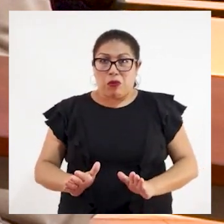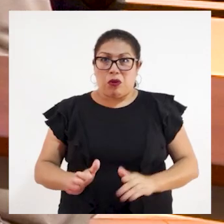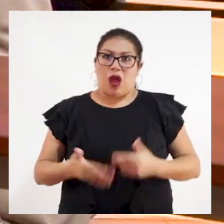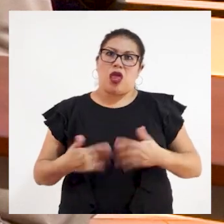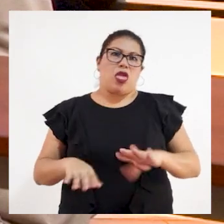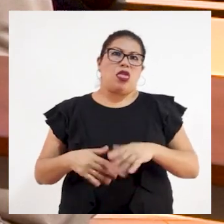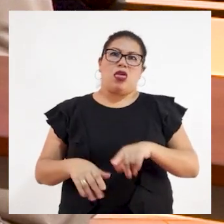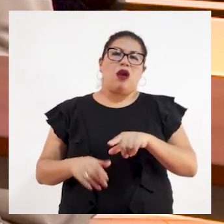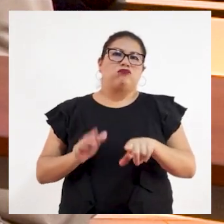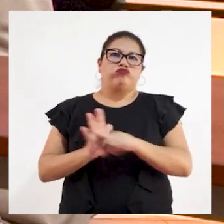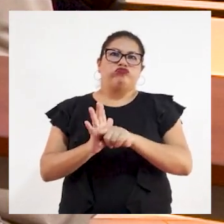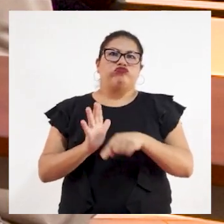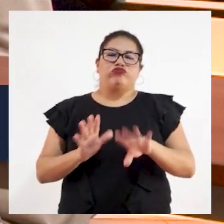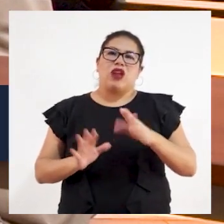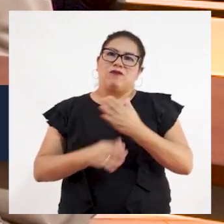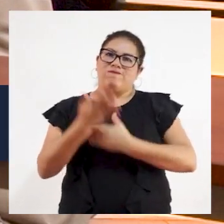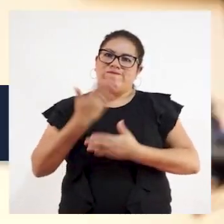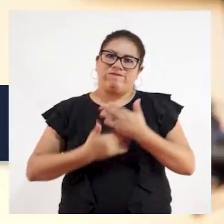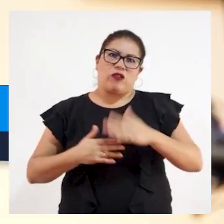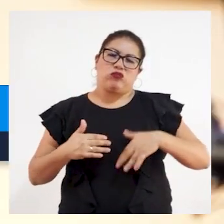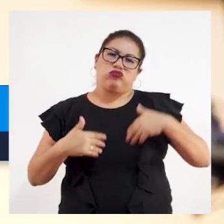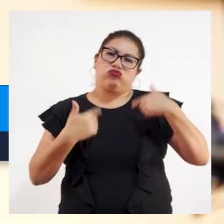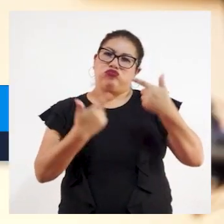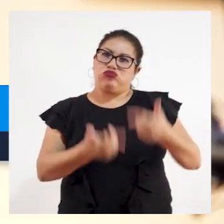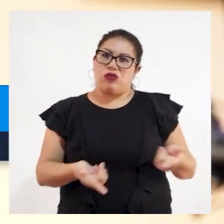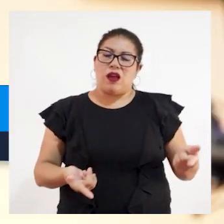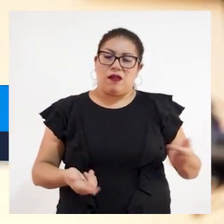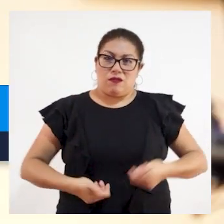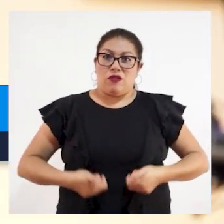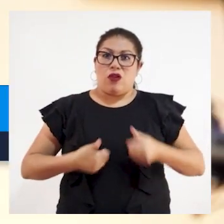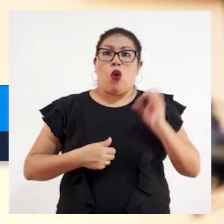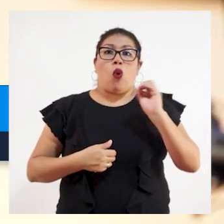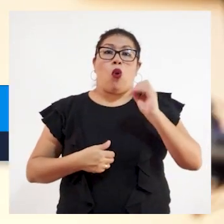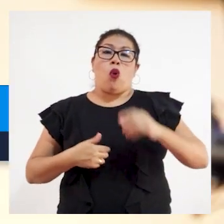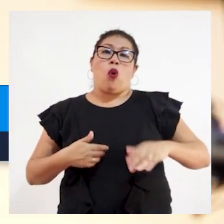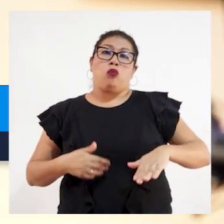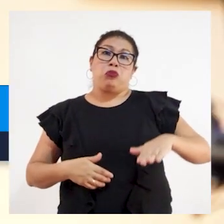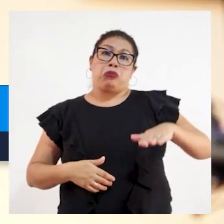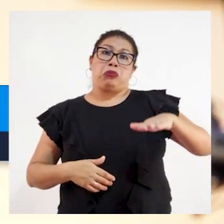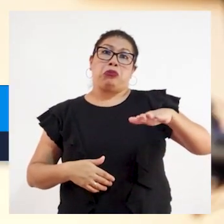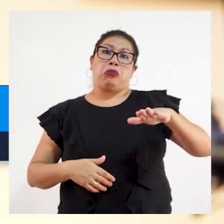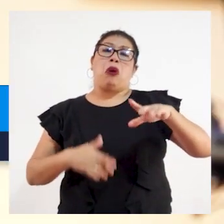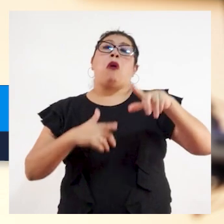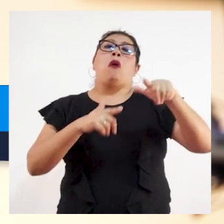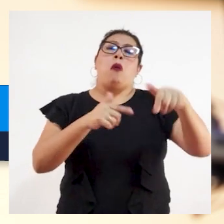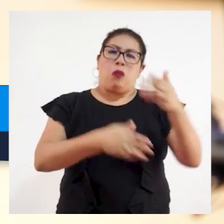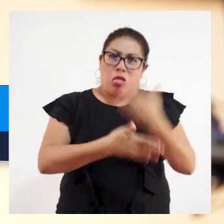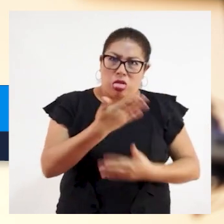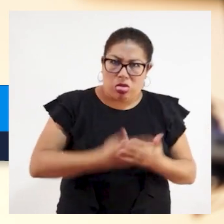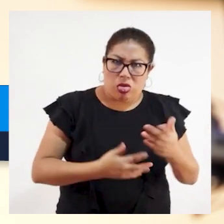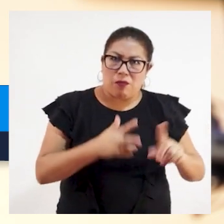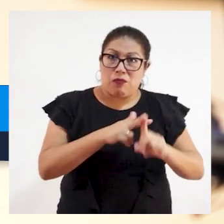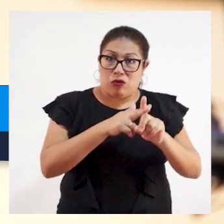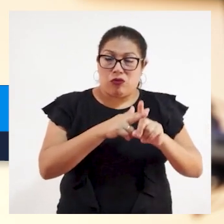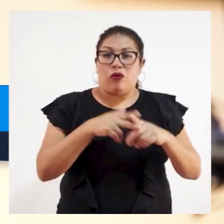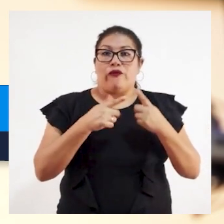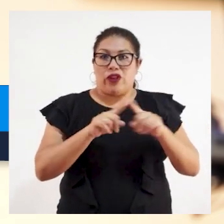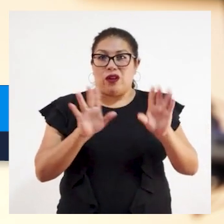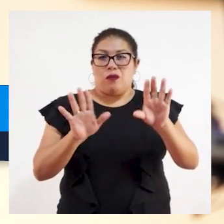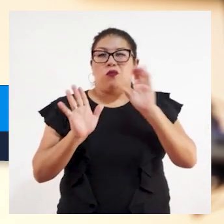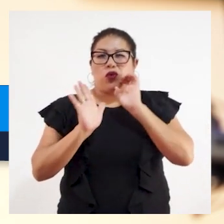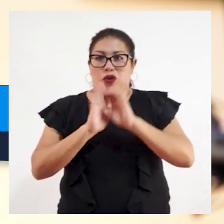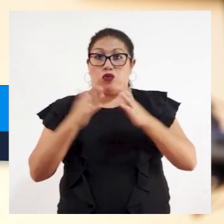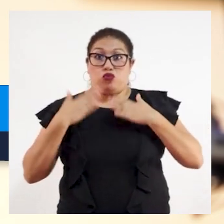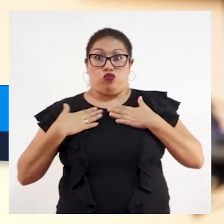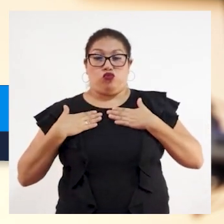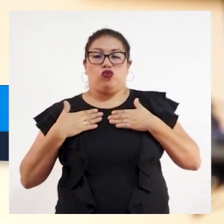producirse en el transcurso de la vida de cualquier ser humano. Entonces, si tenemos, yo en particular le comento,